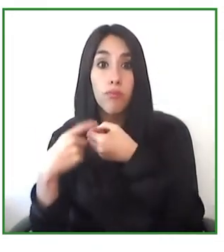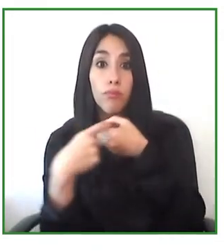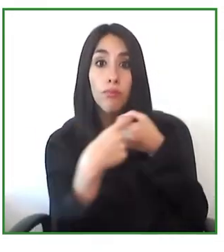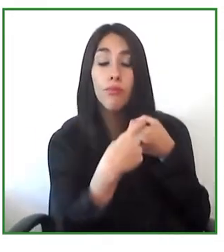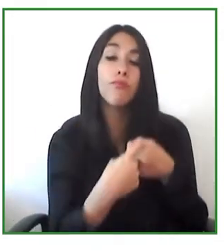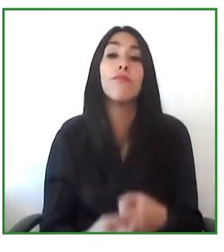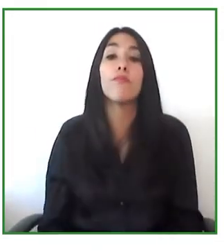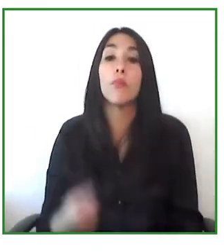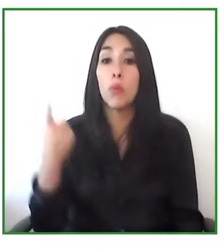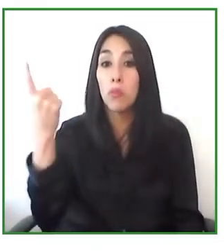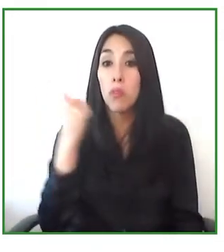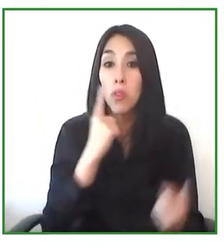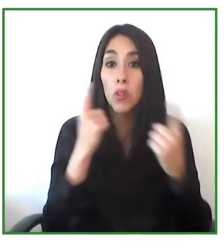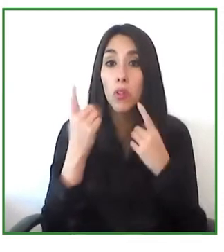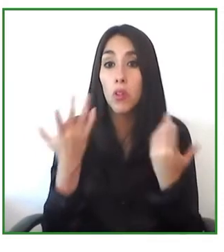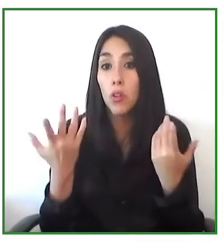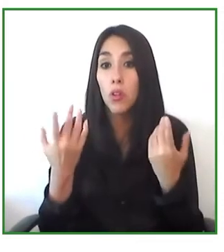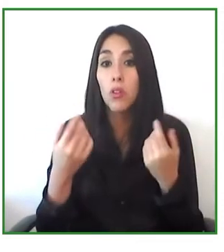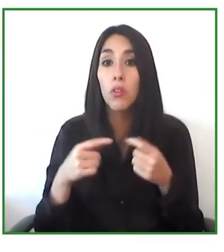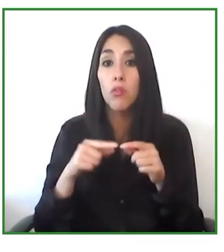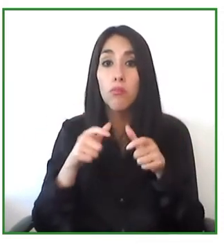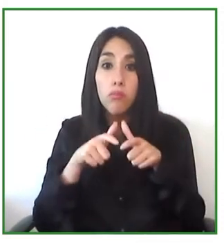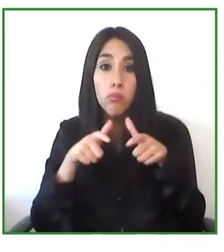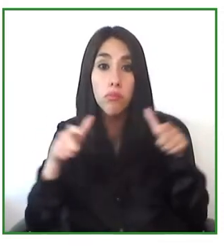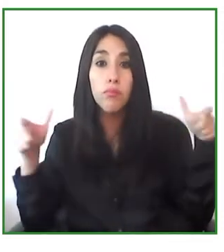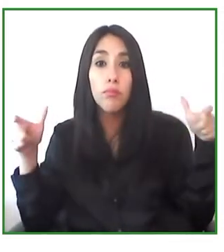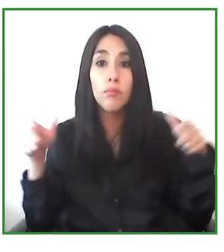candidatos están haciendo más la búsqueda.